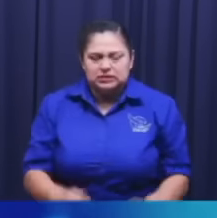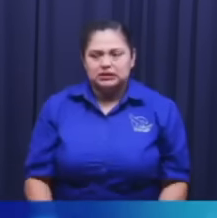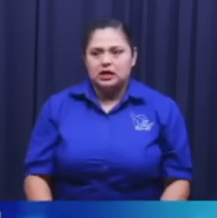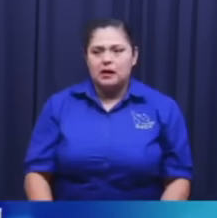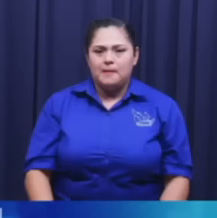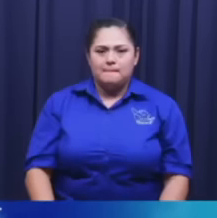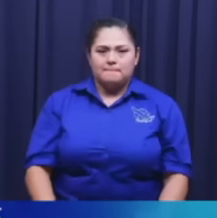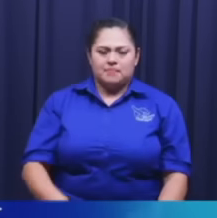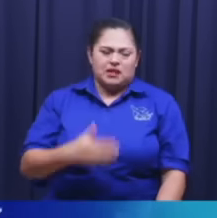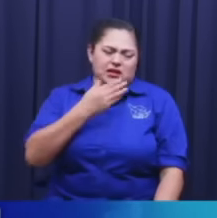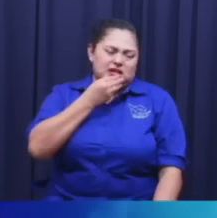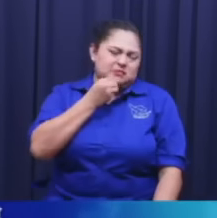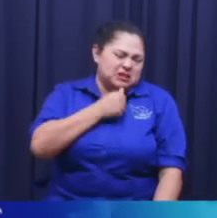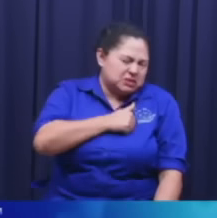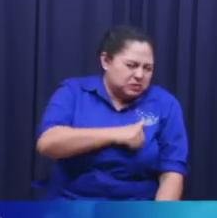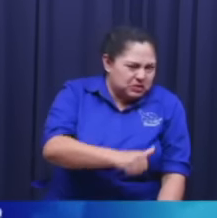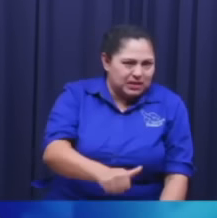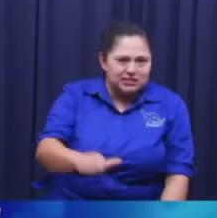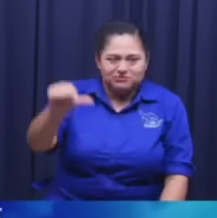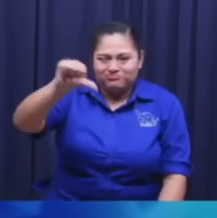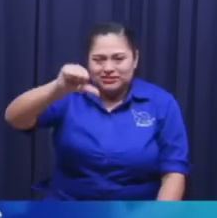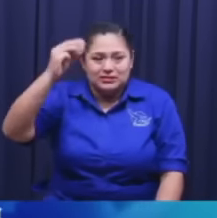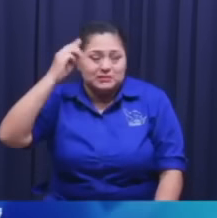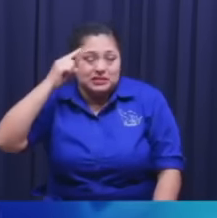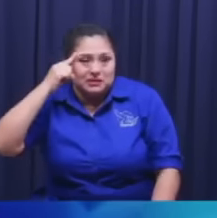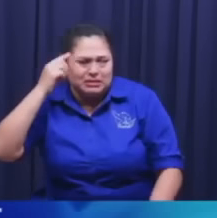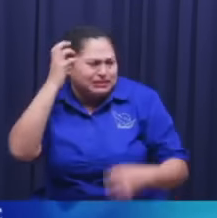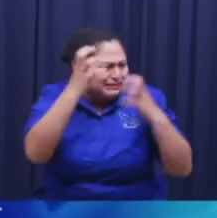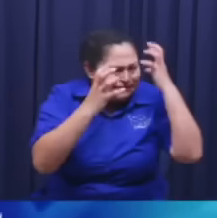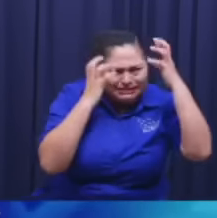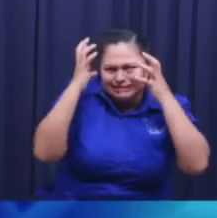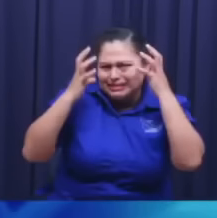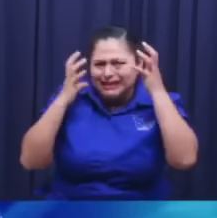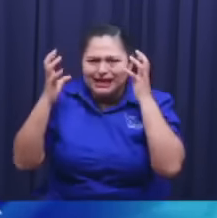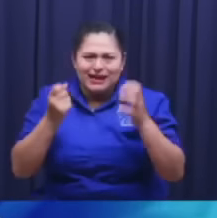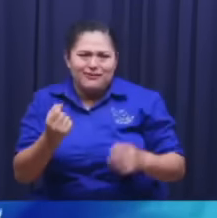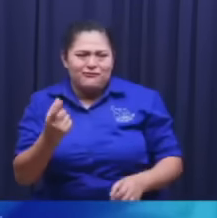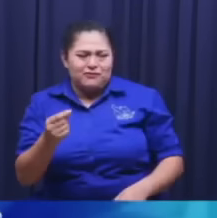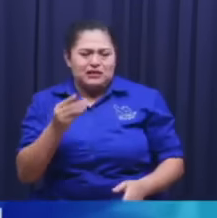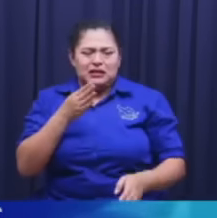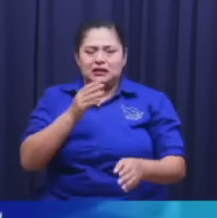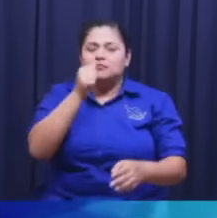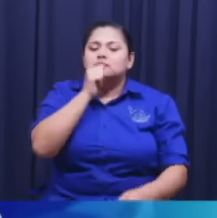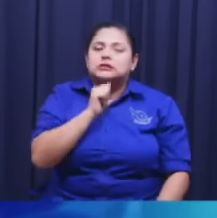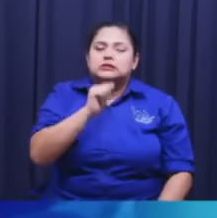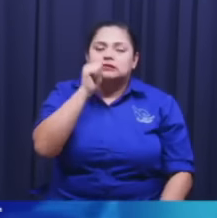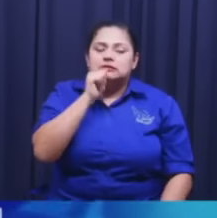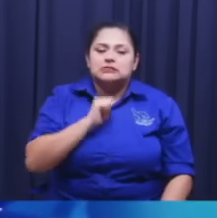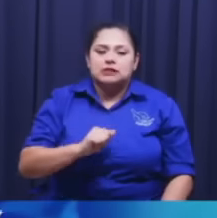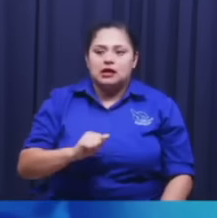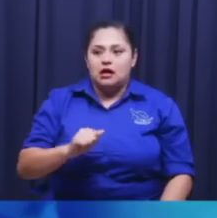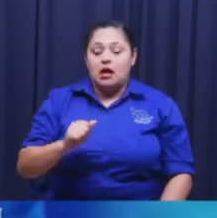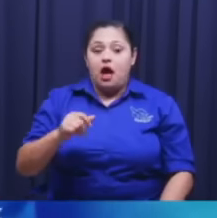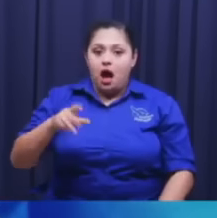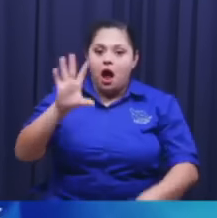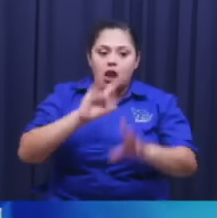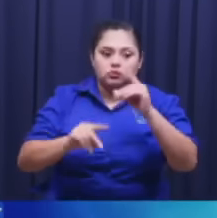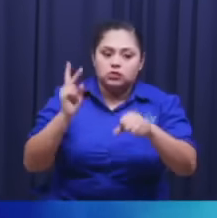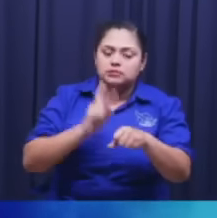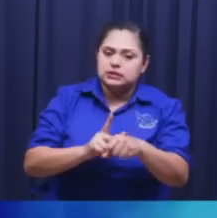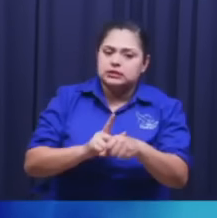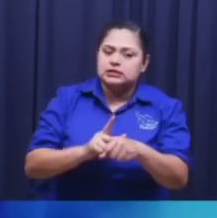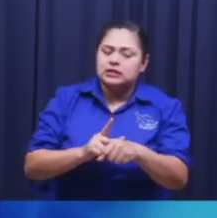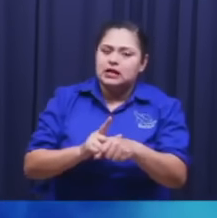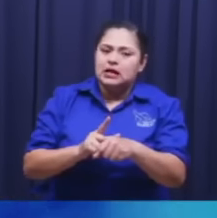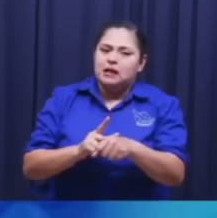prejuicios, amarguras, malos pensamientos, desesperación, falta de paciencia, porque a veces pedimos paciencia, pero la